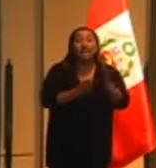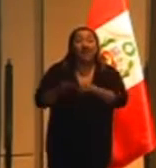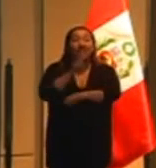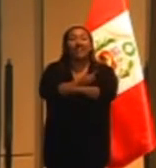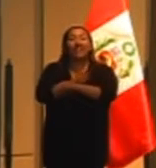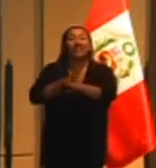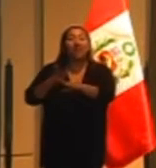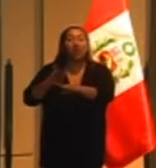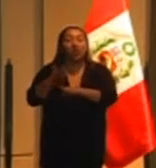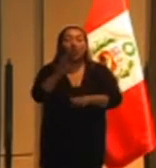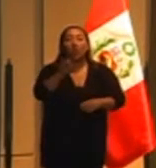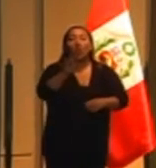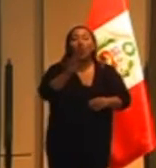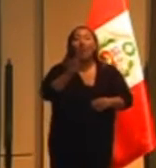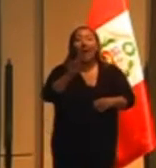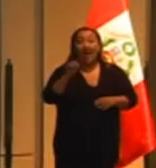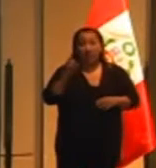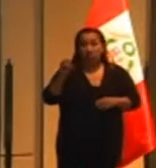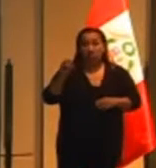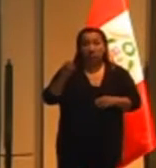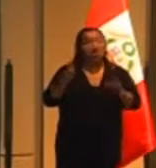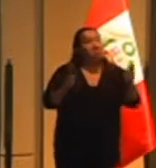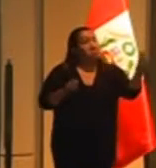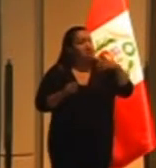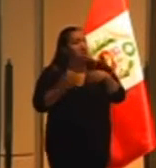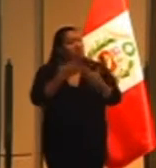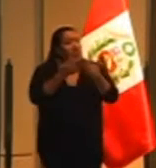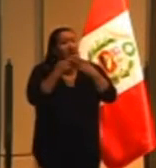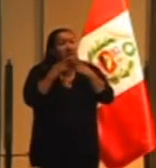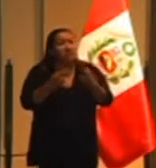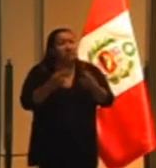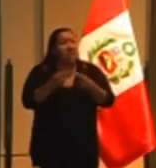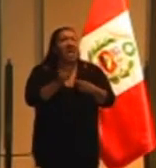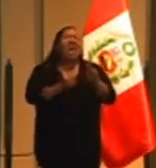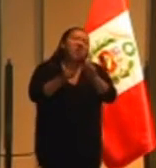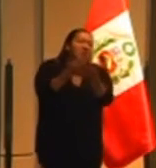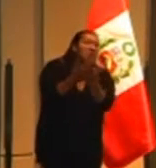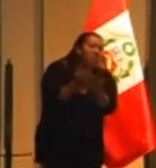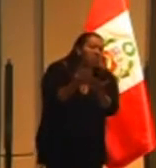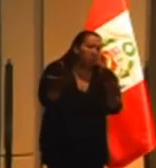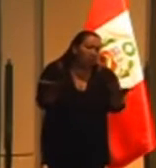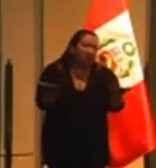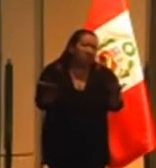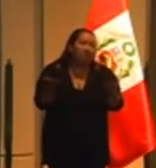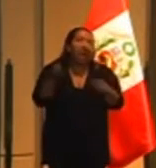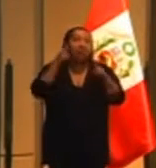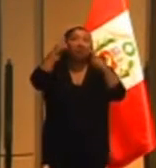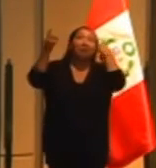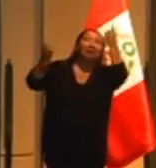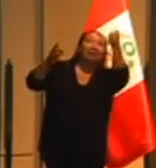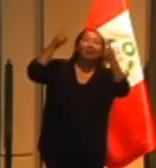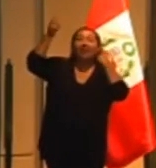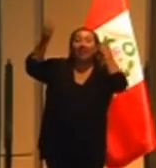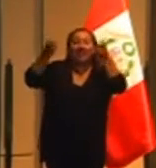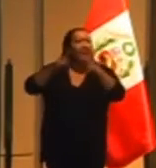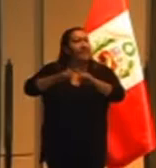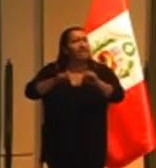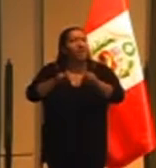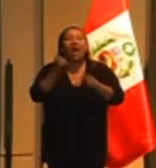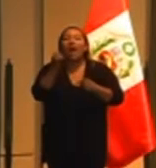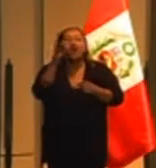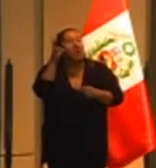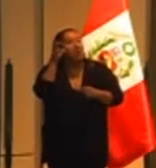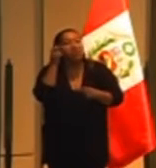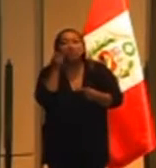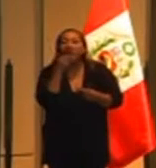urbano, los niños vinieron y dieron sus propuestas. Algunas propuestas un poco fantasiosas, sin duda, pero hay que escucharlos.